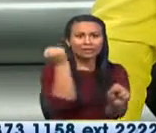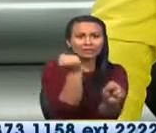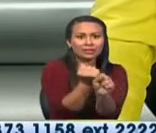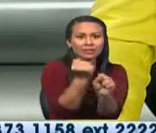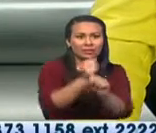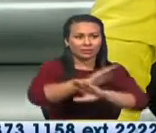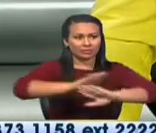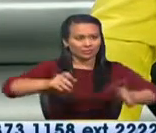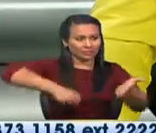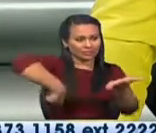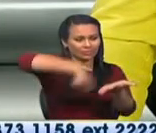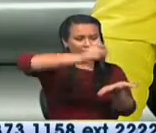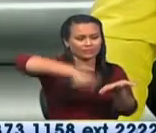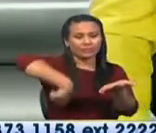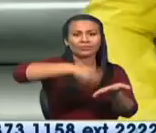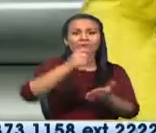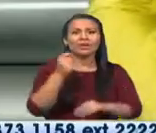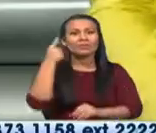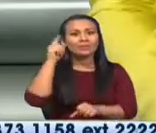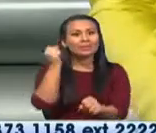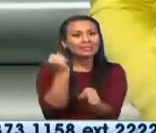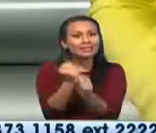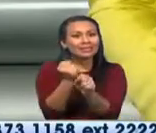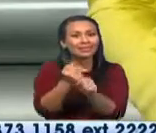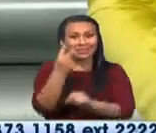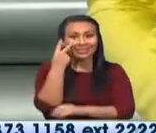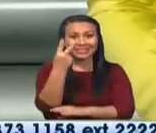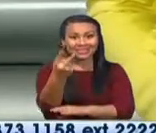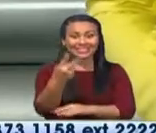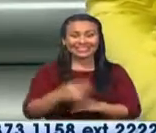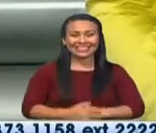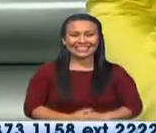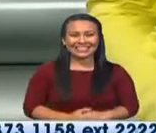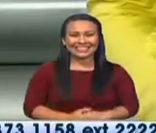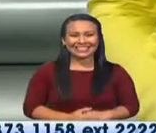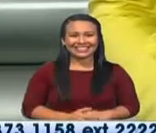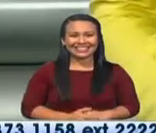por el Ministerio de Justicia. Jorge Escobar nos detalla la información.